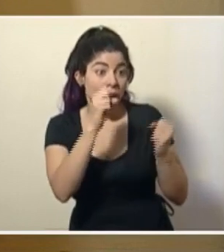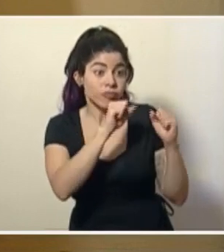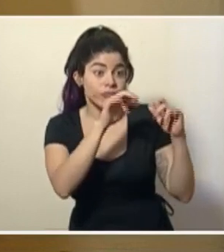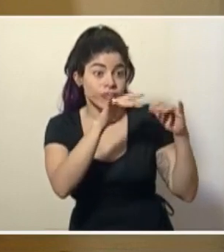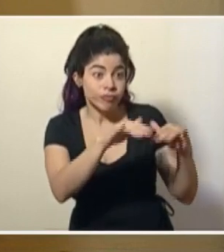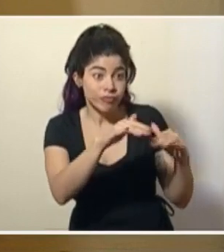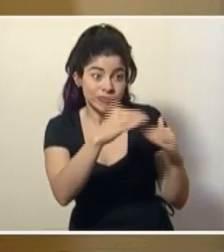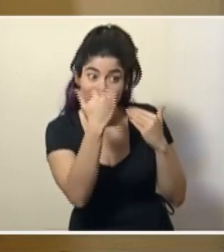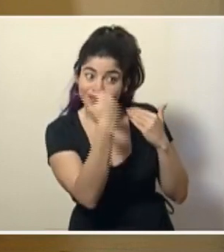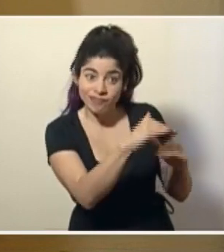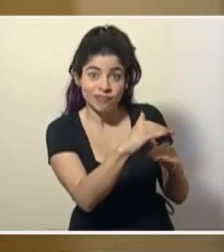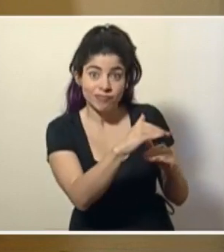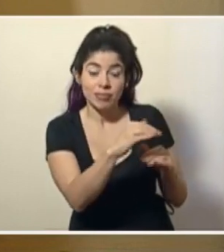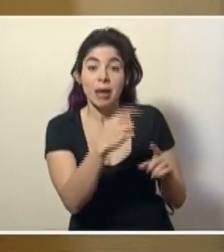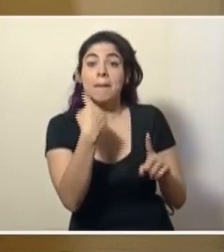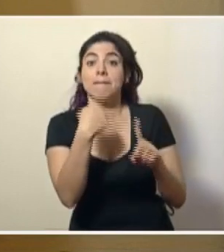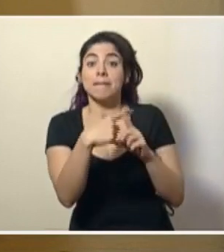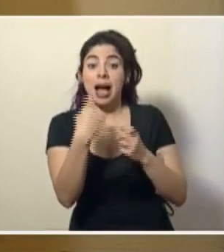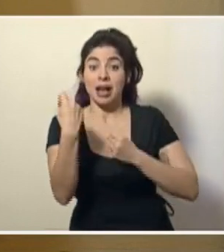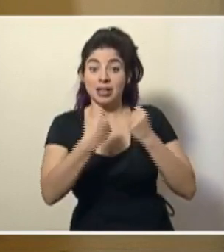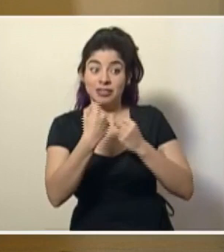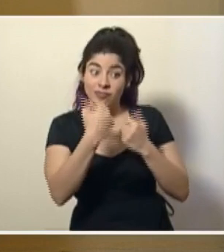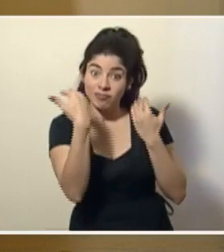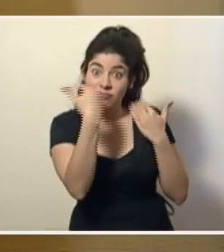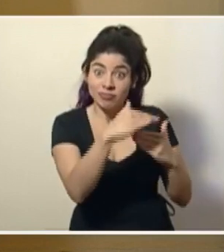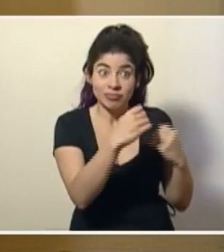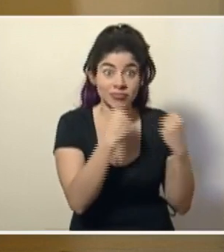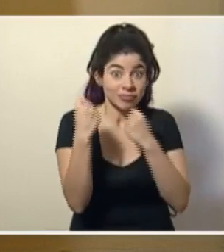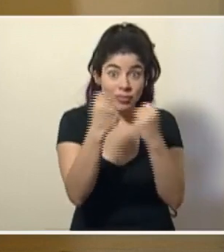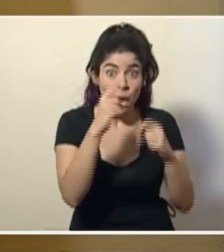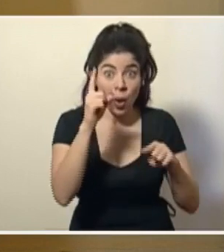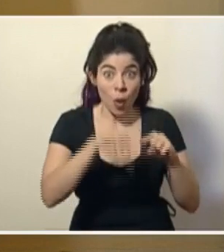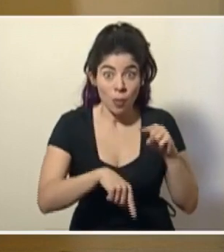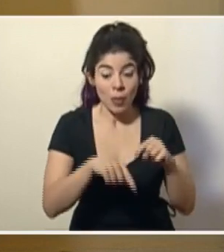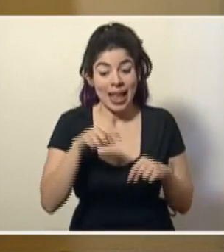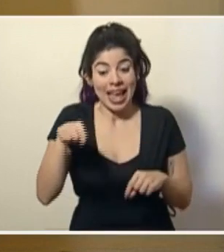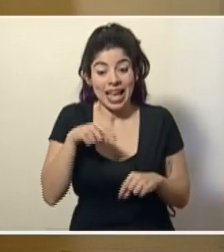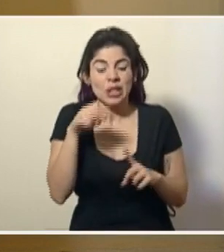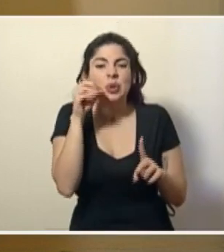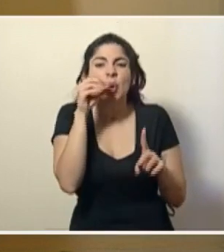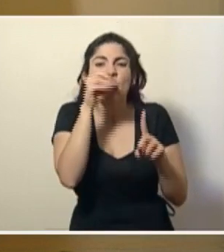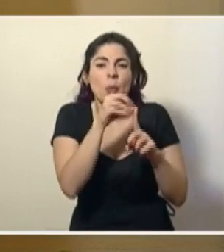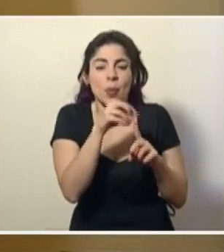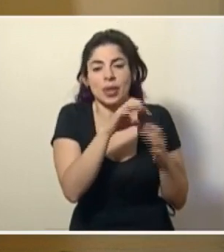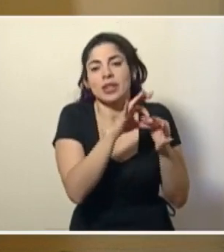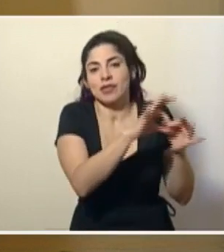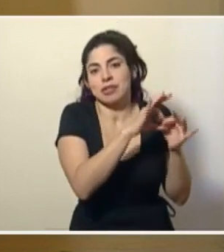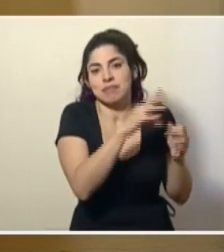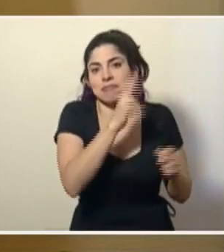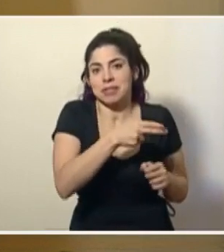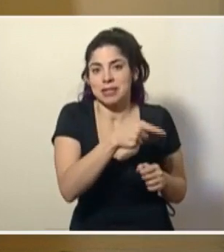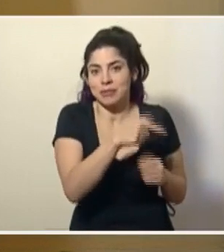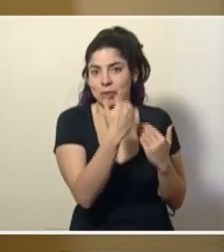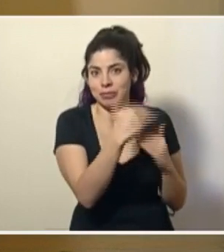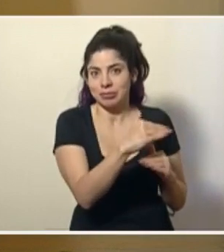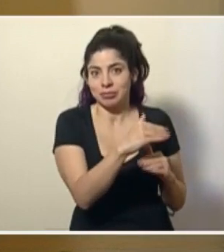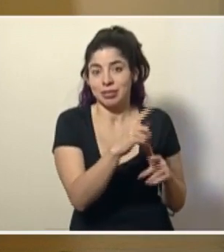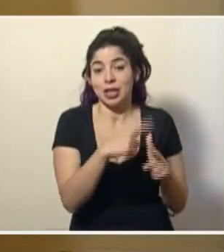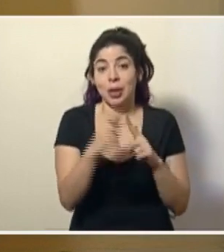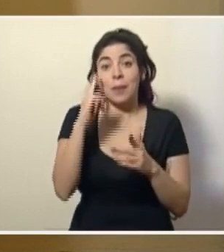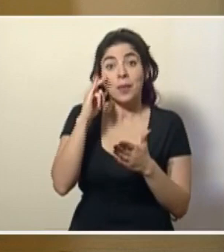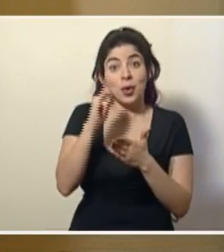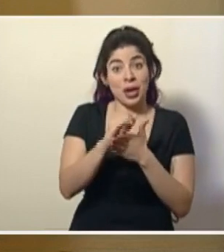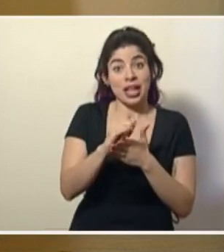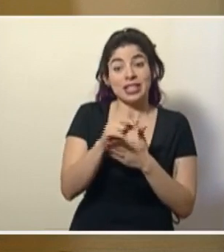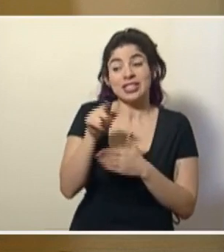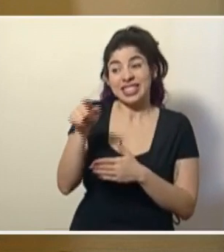aforo, como la restricción de la movilización están están ligadas. Entonces, en esa medida, pues yo creo que